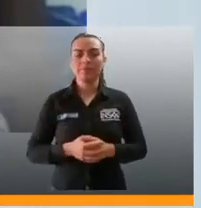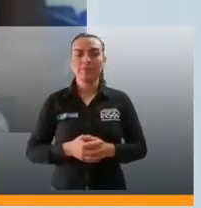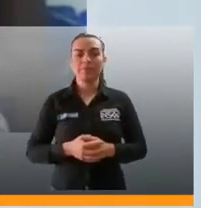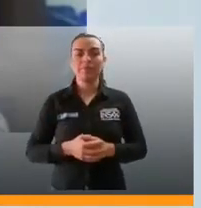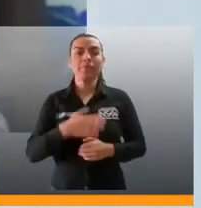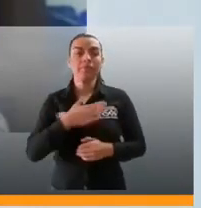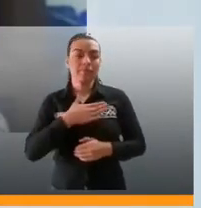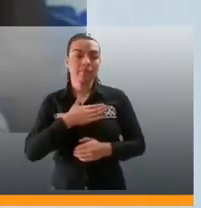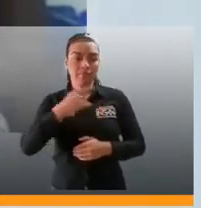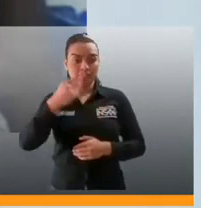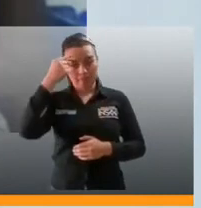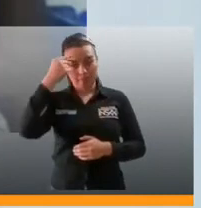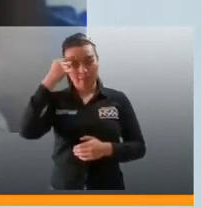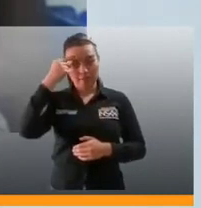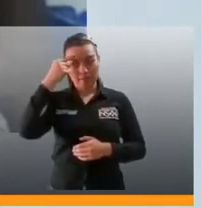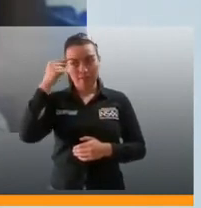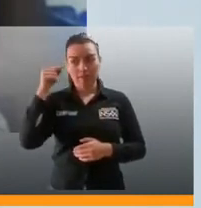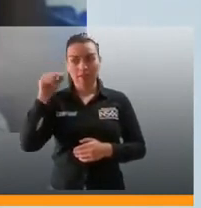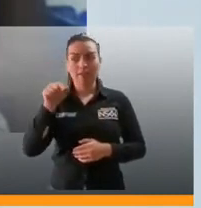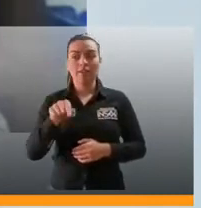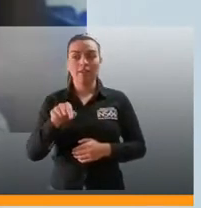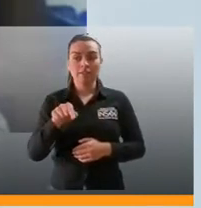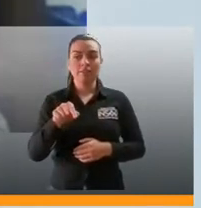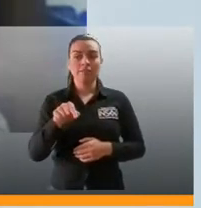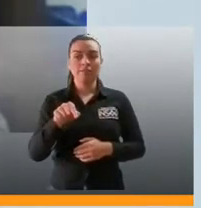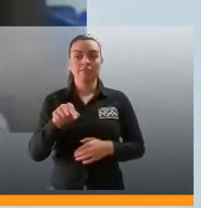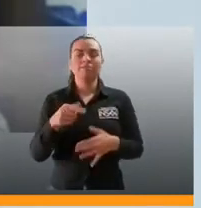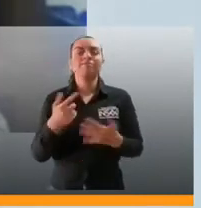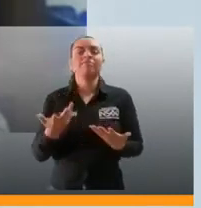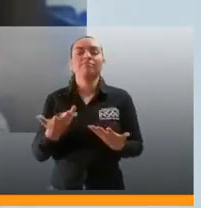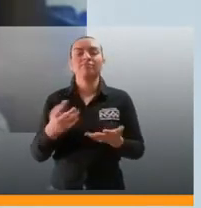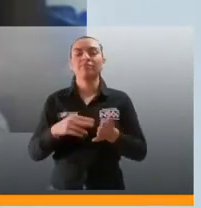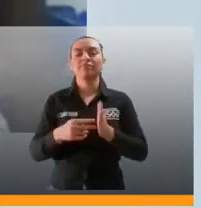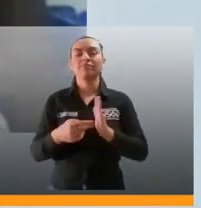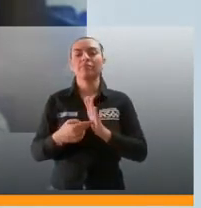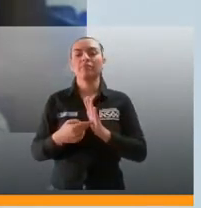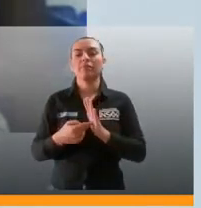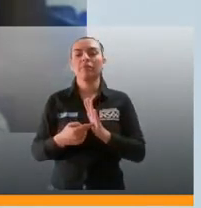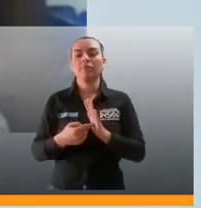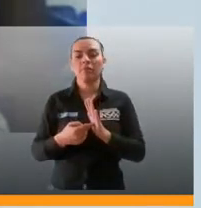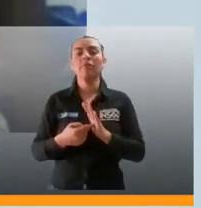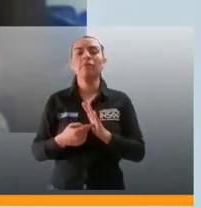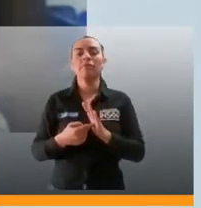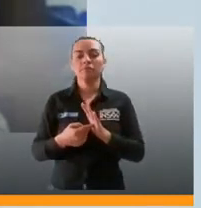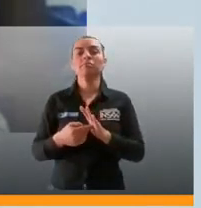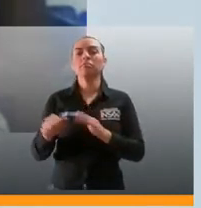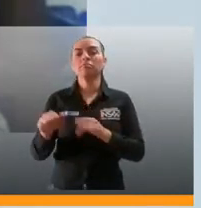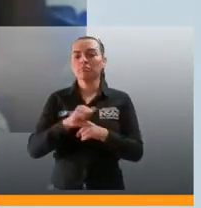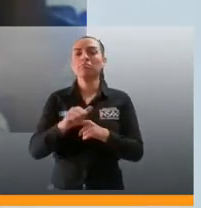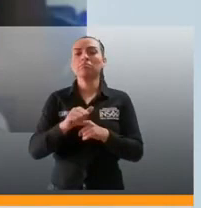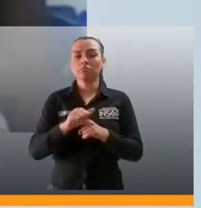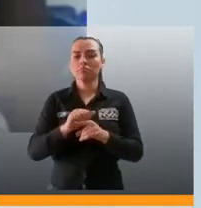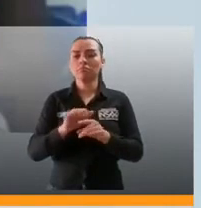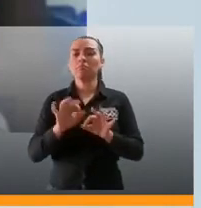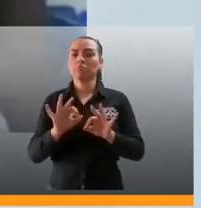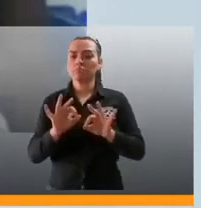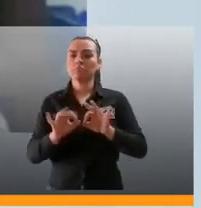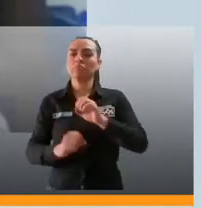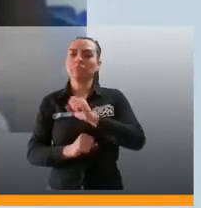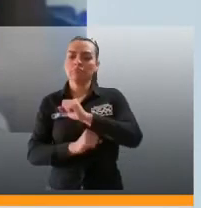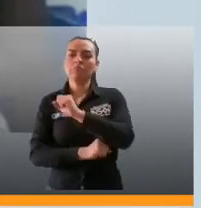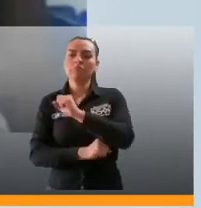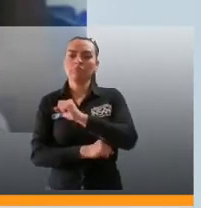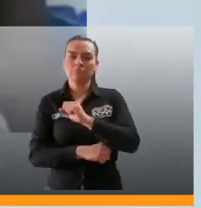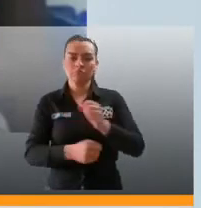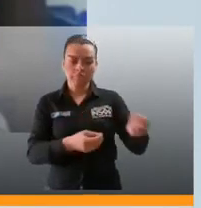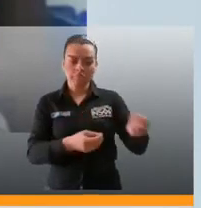pues desde mi punto de vista ha sido un ejercicio realmente que ha fortalecido mi práctica en muchos sentidos